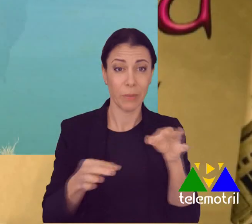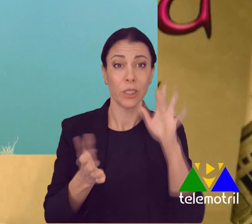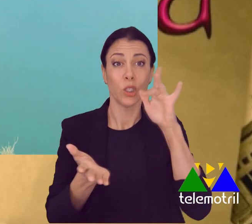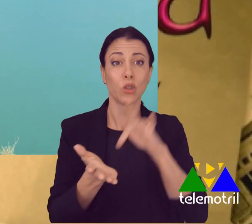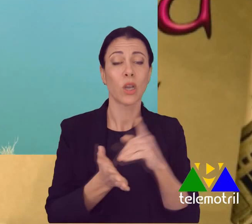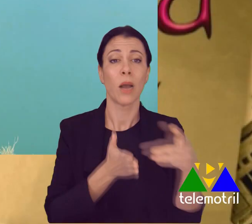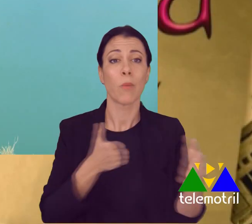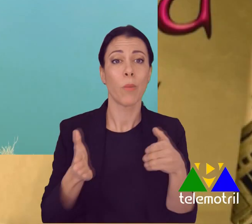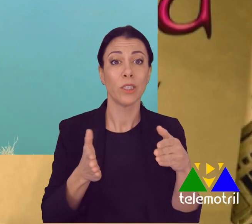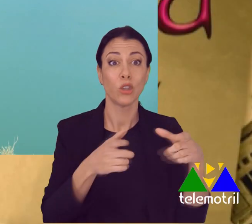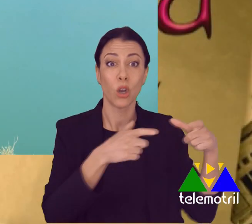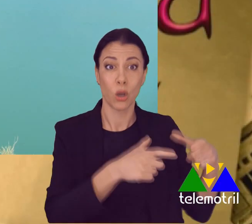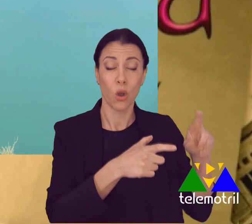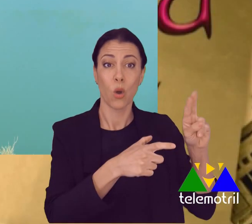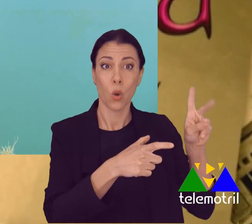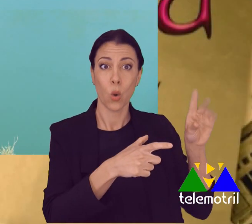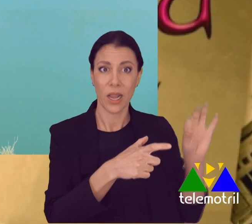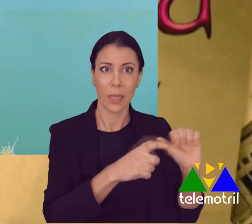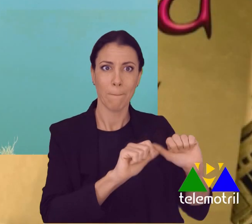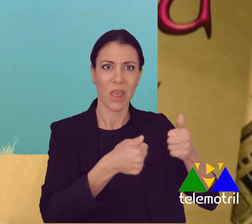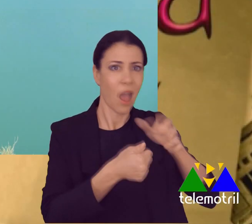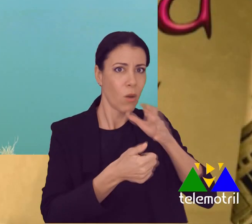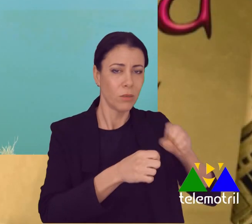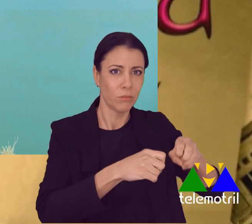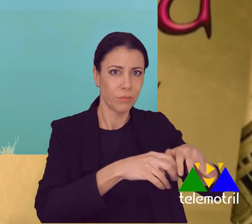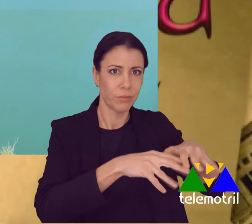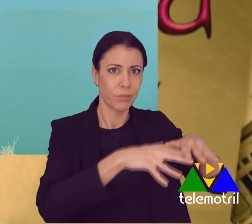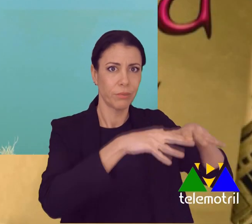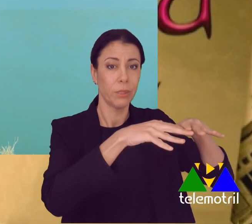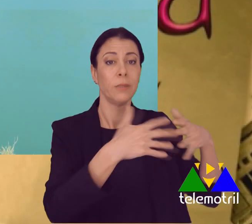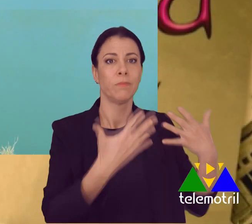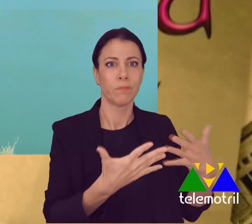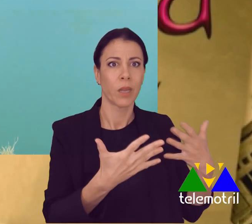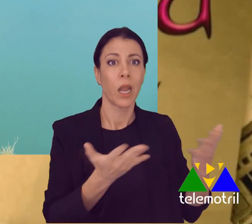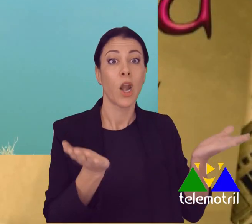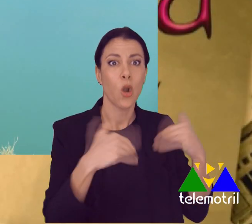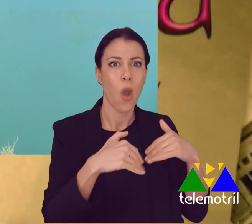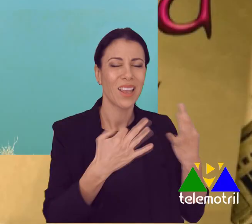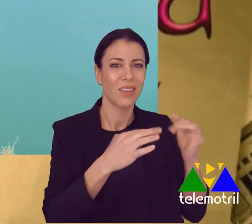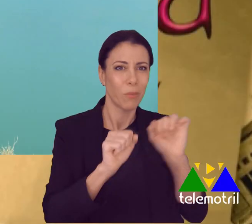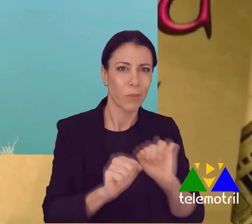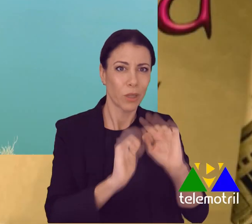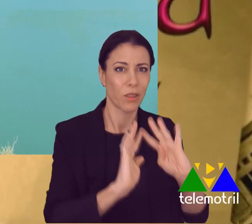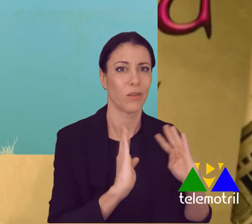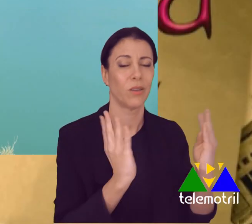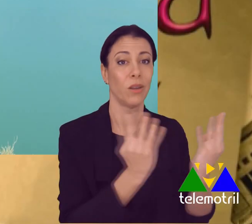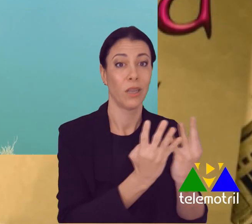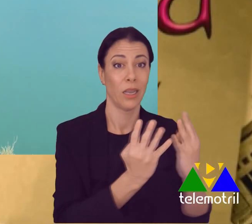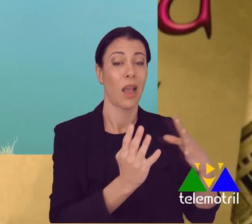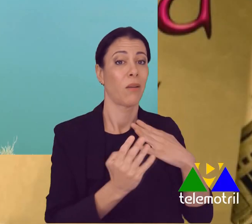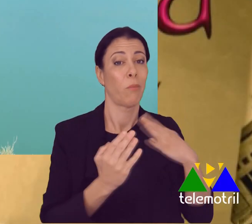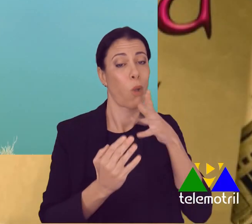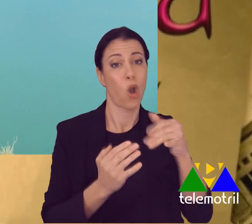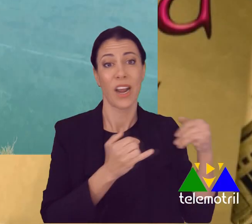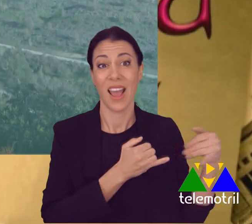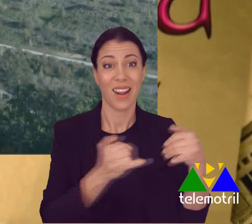momento en que Rules empezara a embalsar y no hubiera las torrenteras que creaba el río Guadalfeo